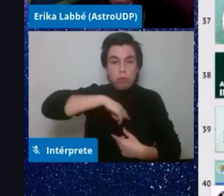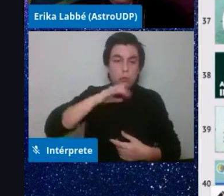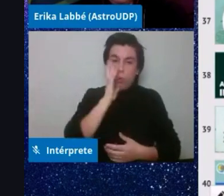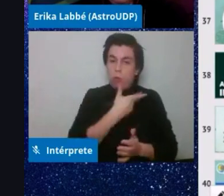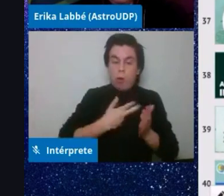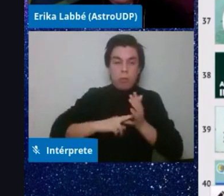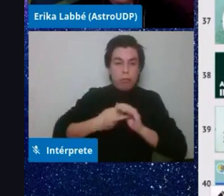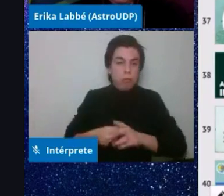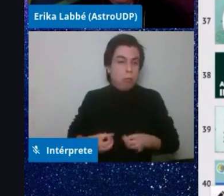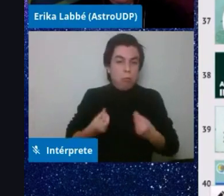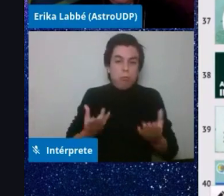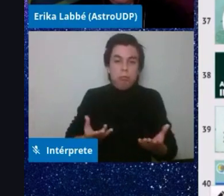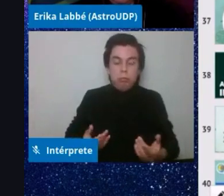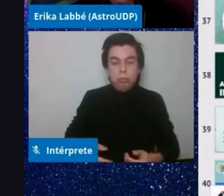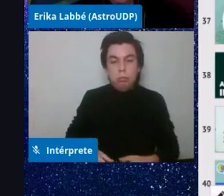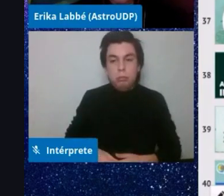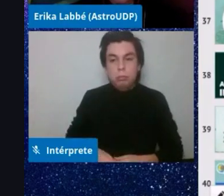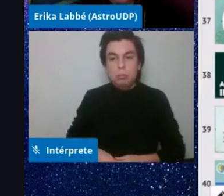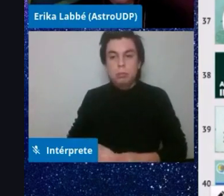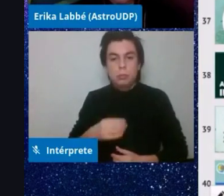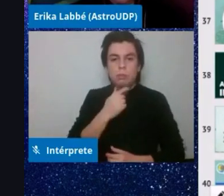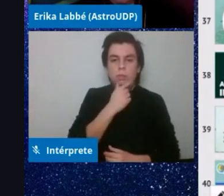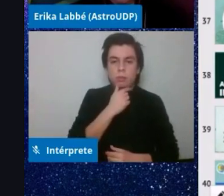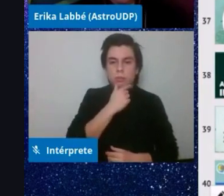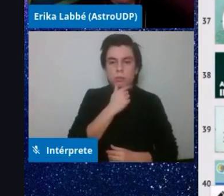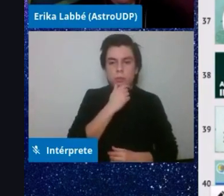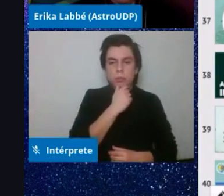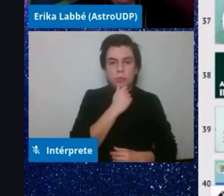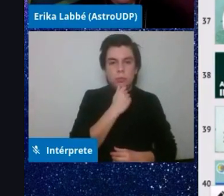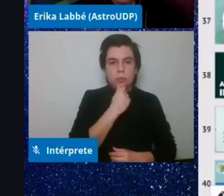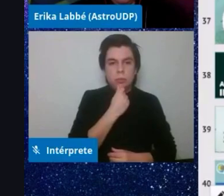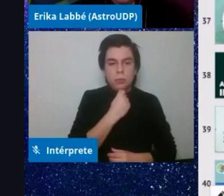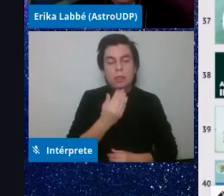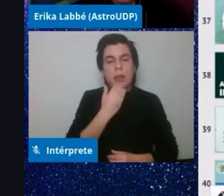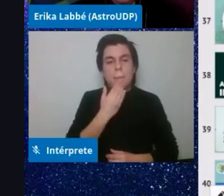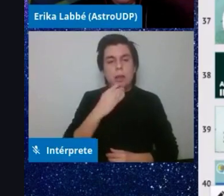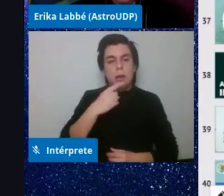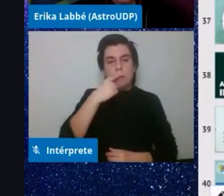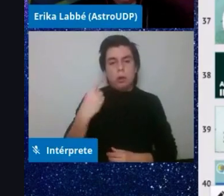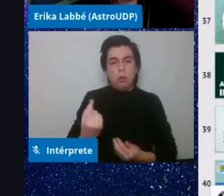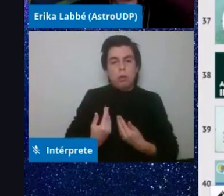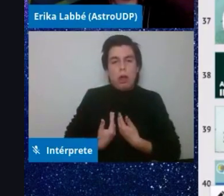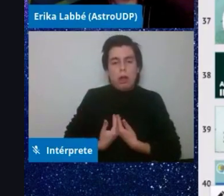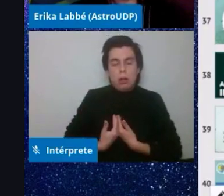no sé Pero justo, si había claro, alguna aquí pregunta nos por acá. pregunta,